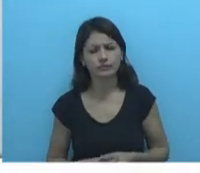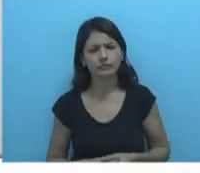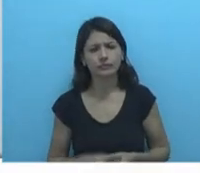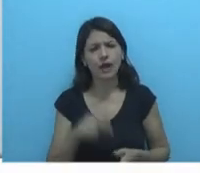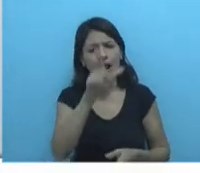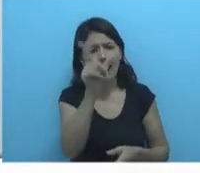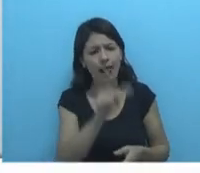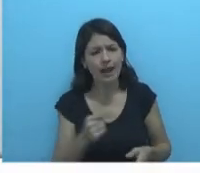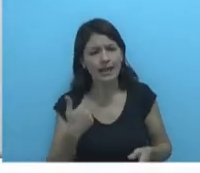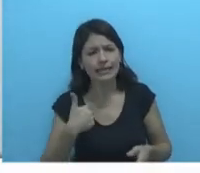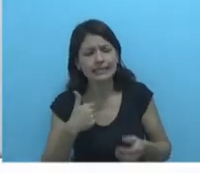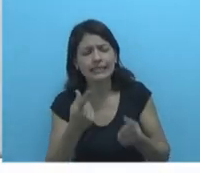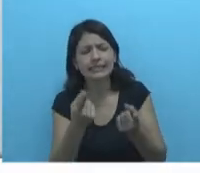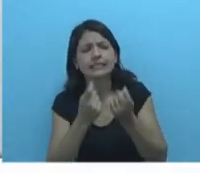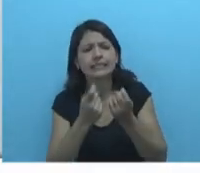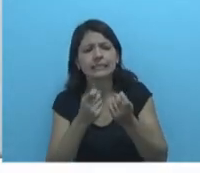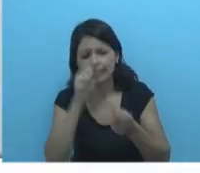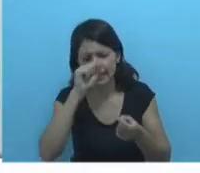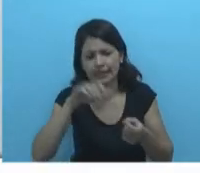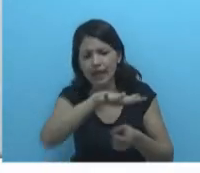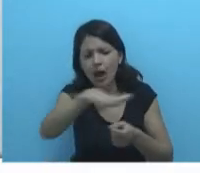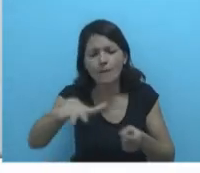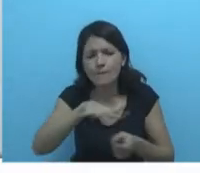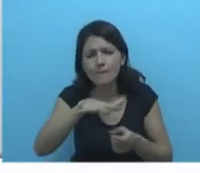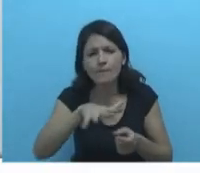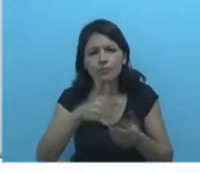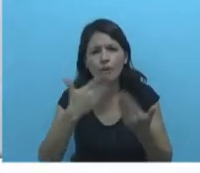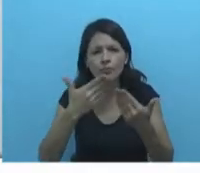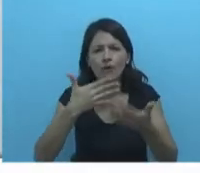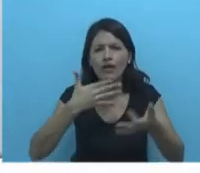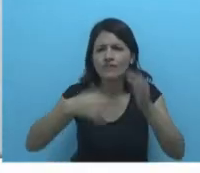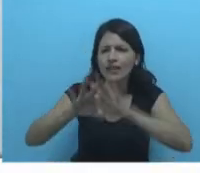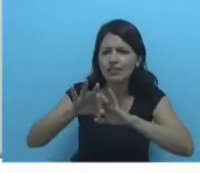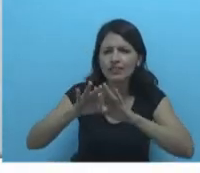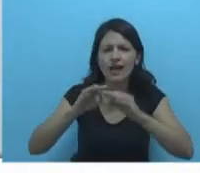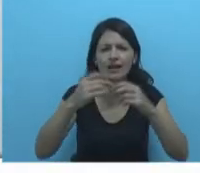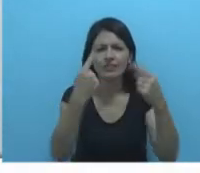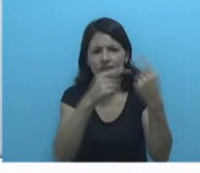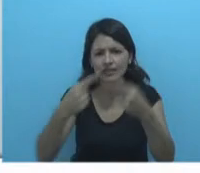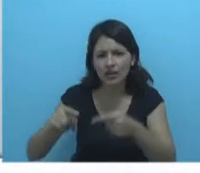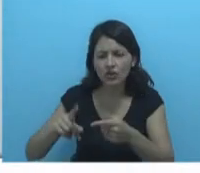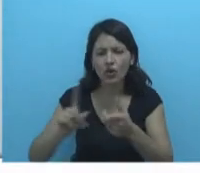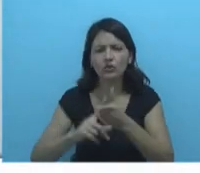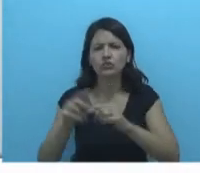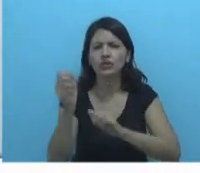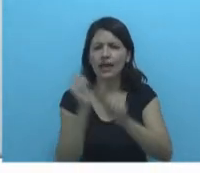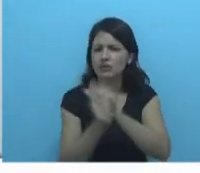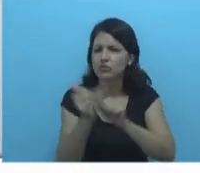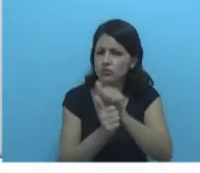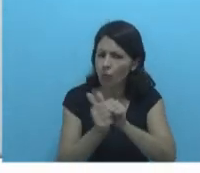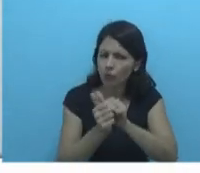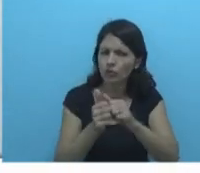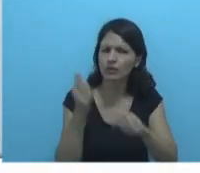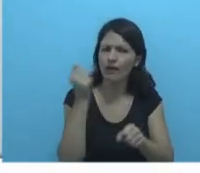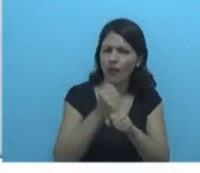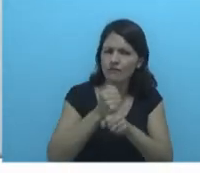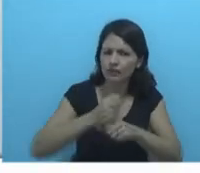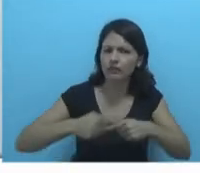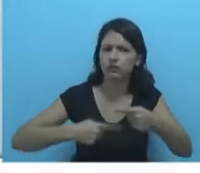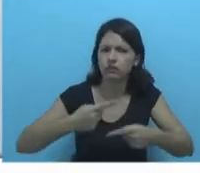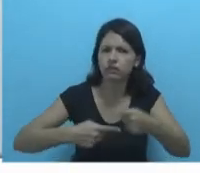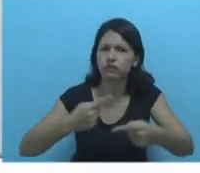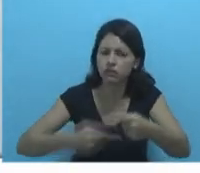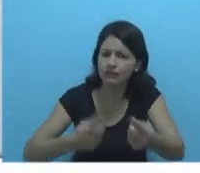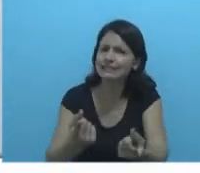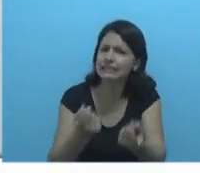Argentina necesita del campo y necesita de la industria asociada al campo. No